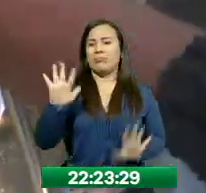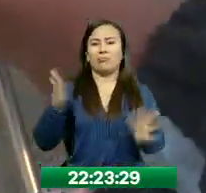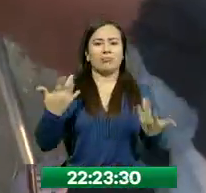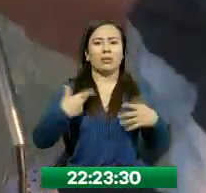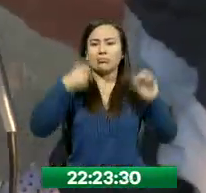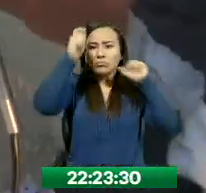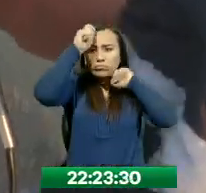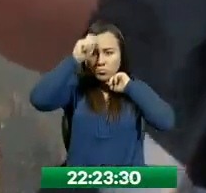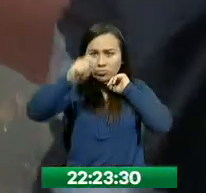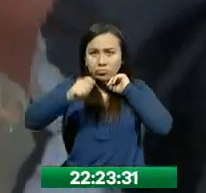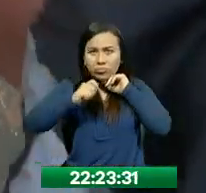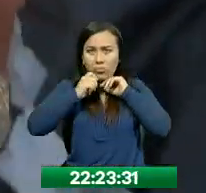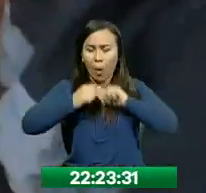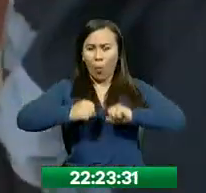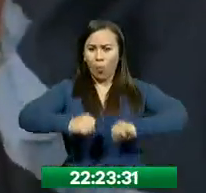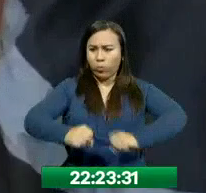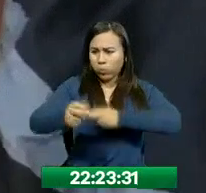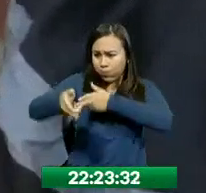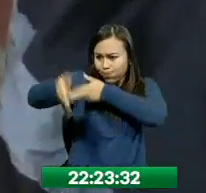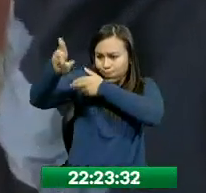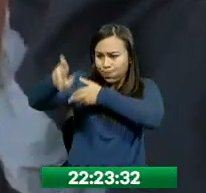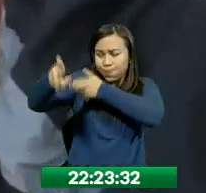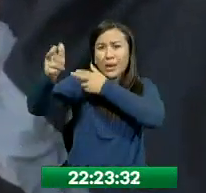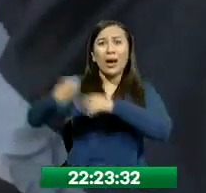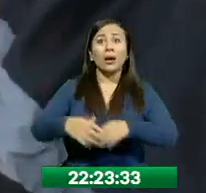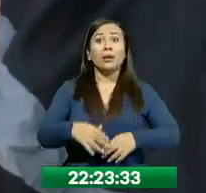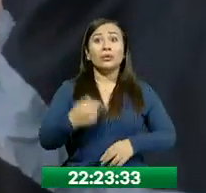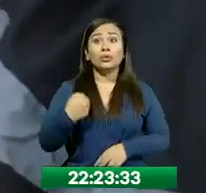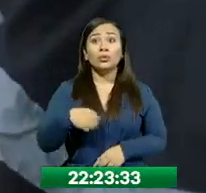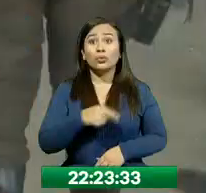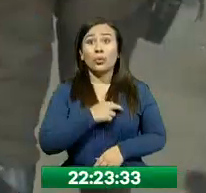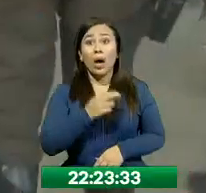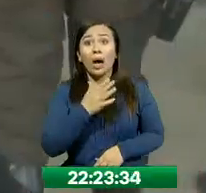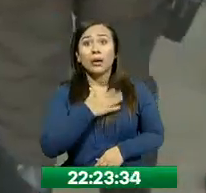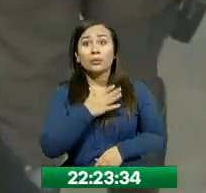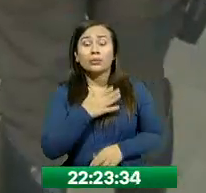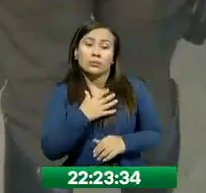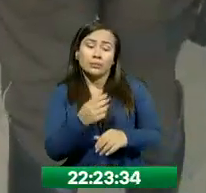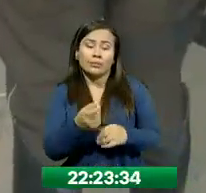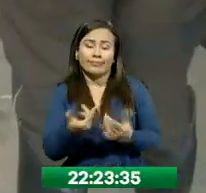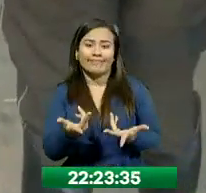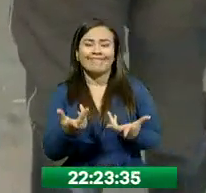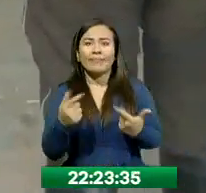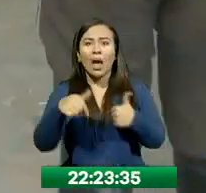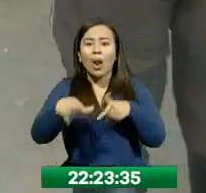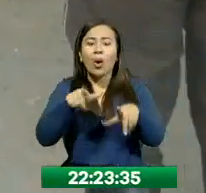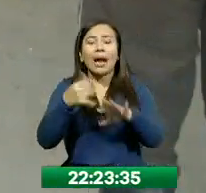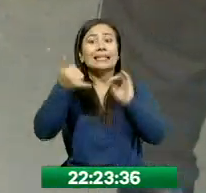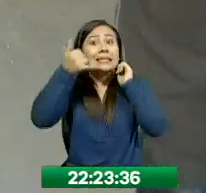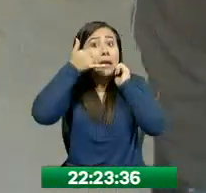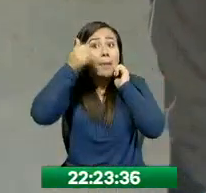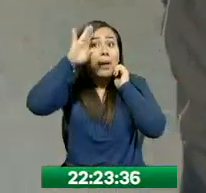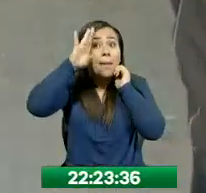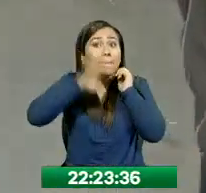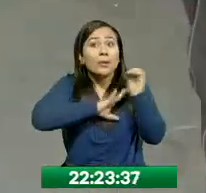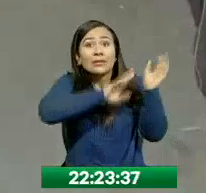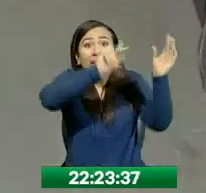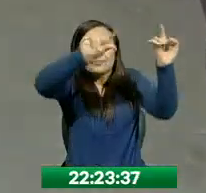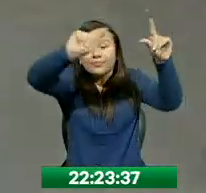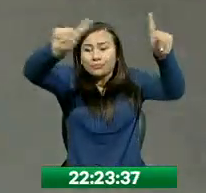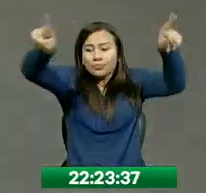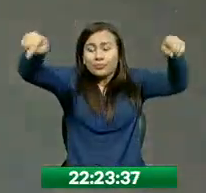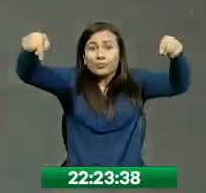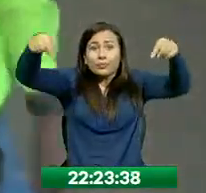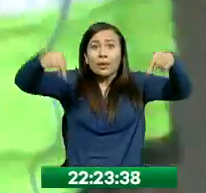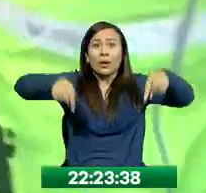todo cuando acordó que le metían disparo. No, nomás de una llegaron a meterle disparo. El hecho fue reportado a la policía, que inmediatamente